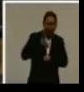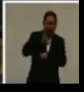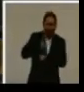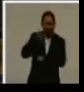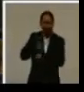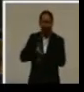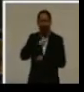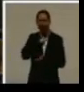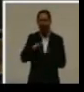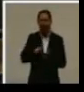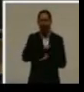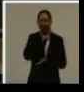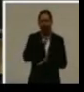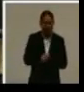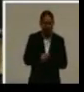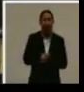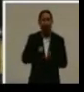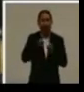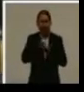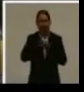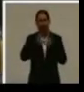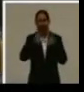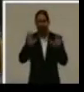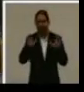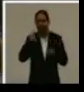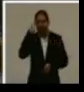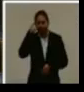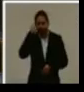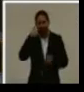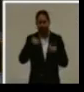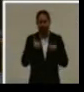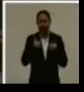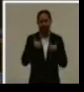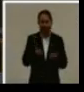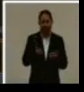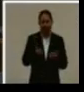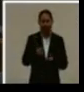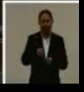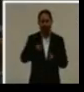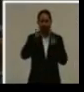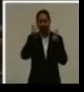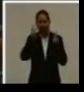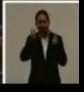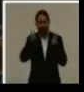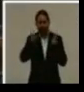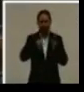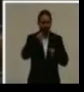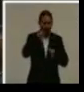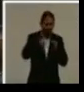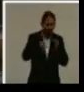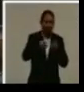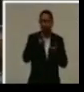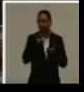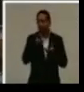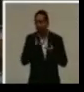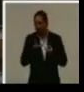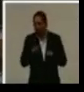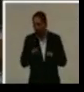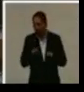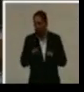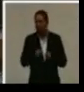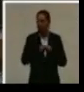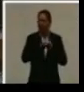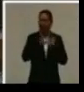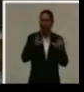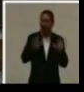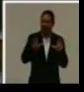ley. Nosotros tenemos muy claro cuando se violan las leyes en materia fiscal, en materia de cuentas públicas, pero dejar muy claro y en